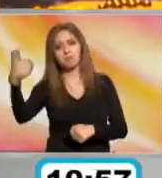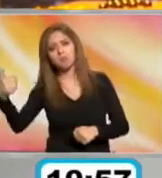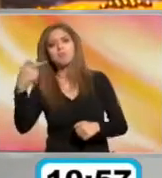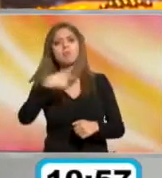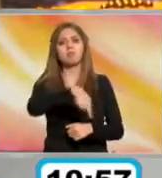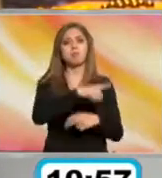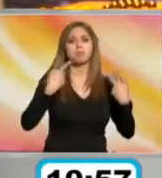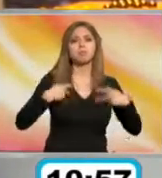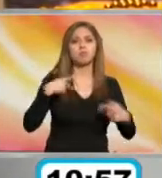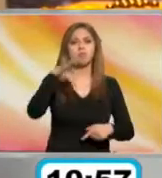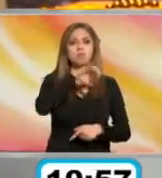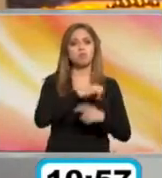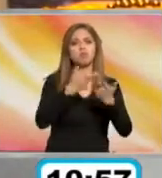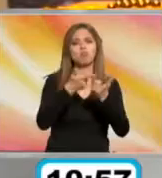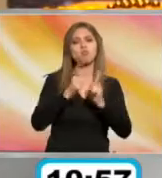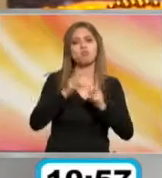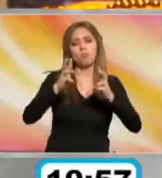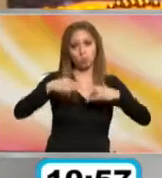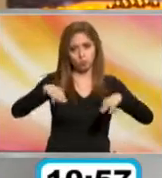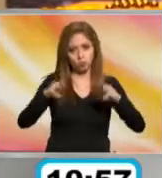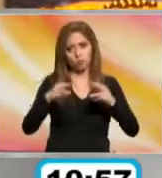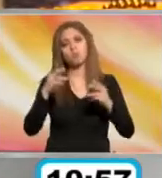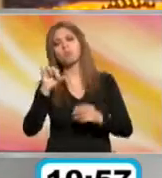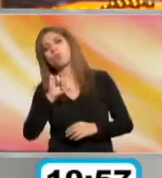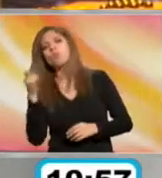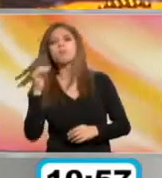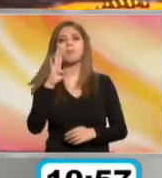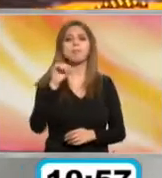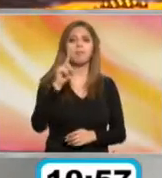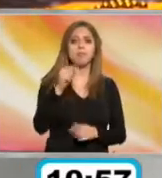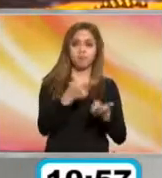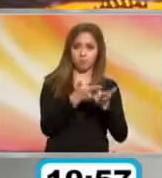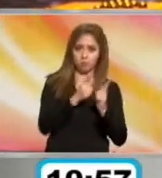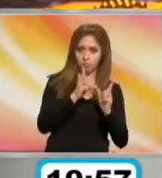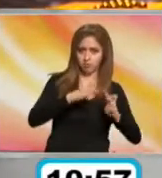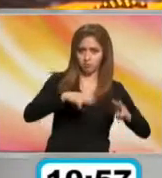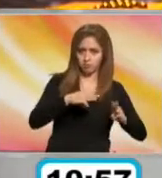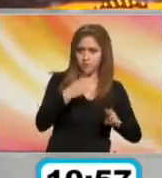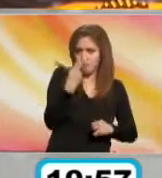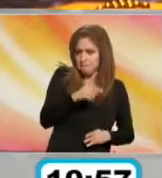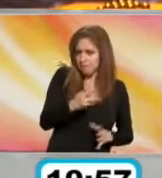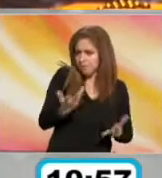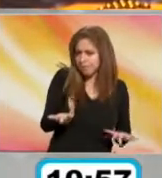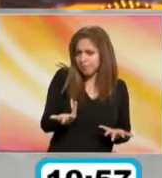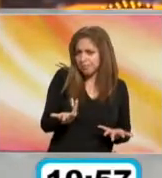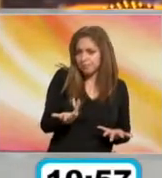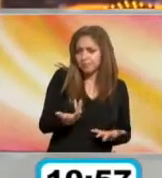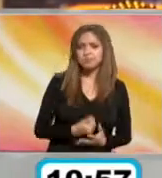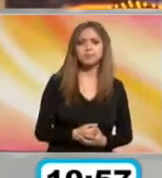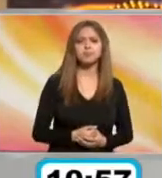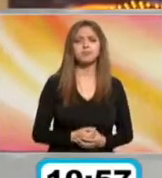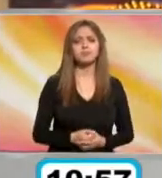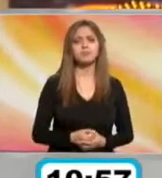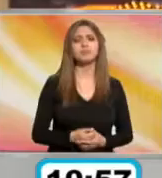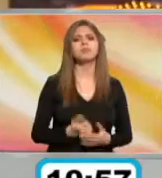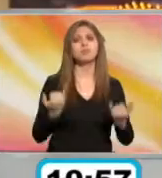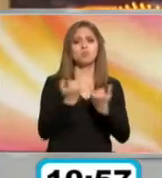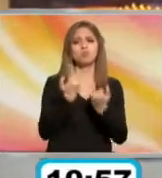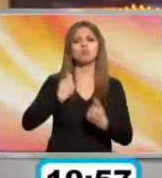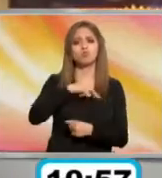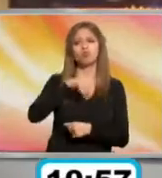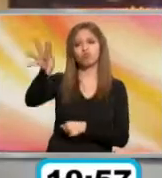influencias diferentes en distintos géneros y distintas bandas, pero por supuesto que que de alguna manera nos